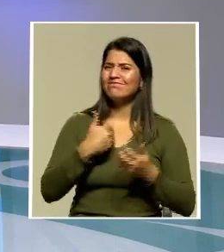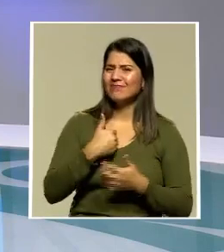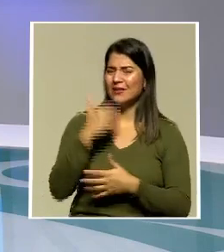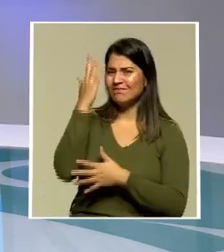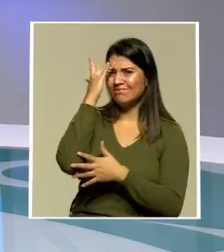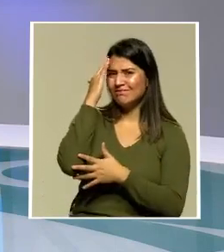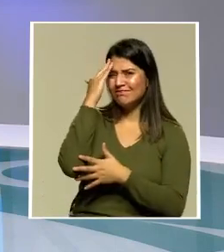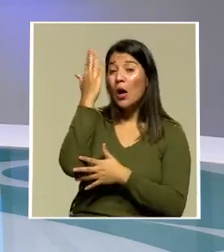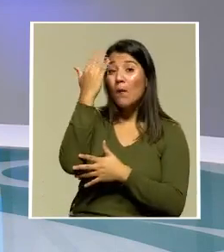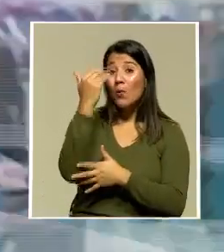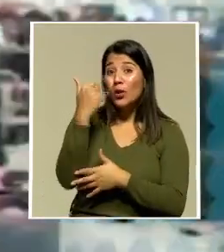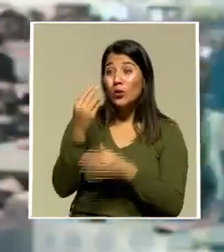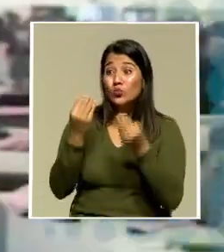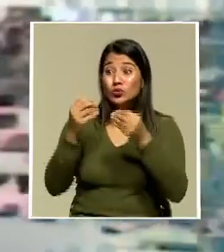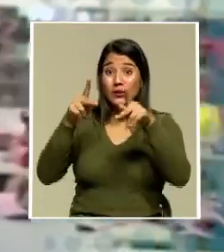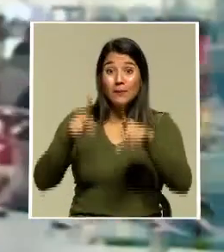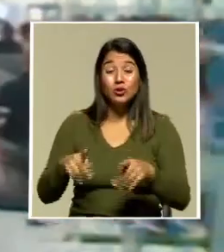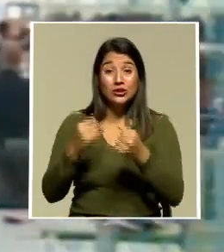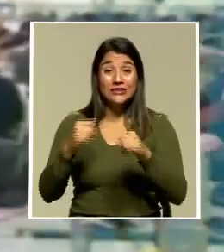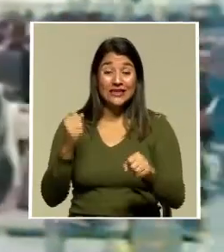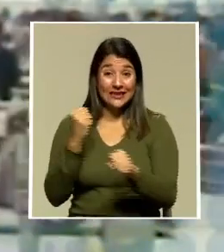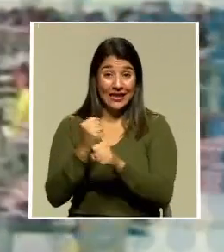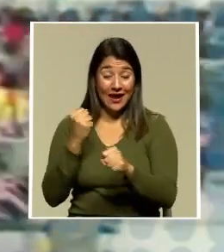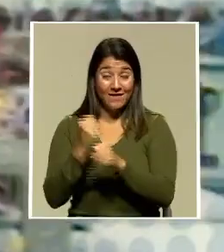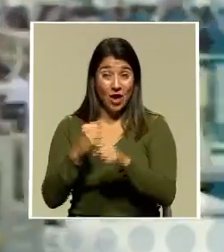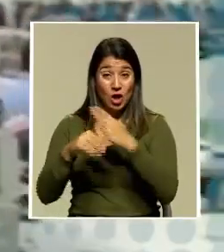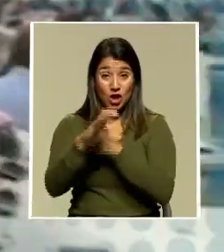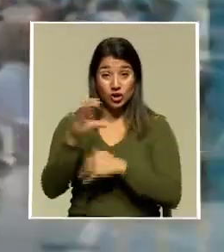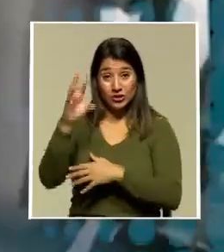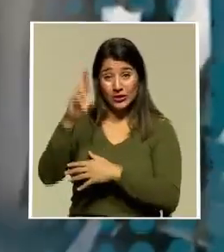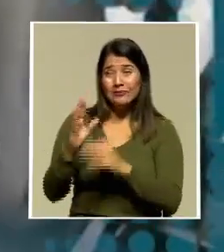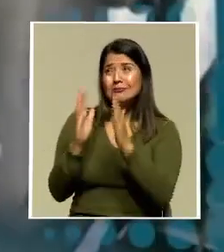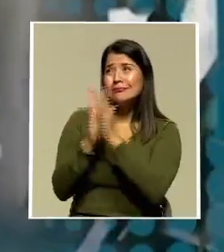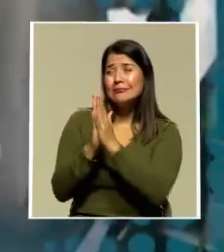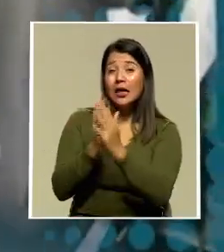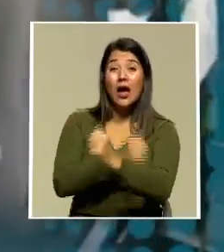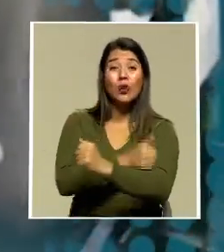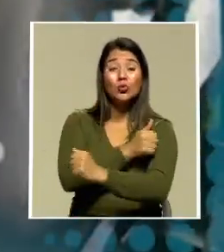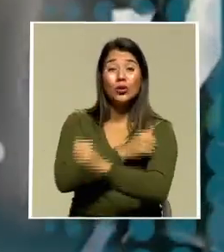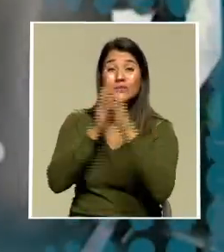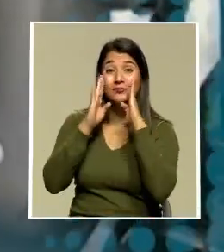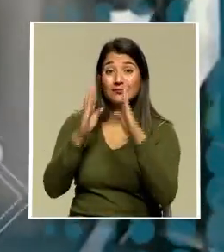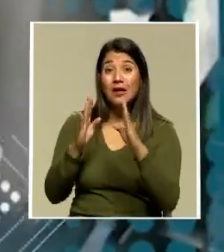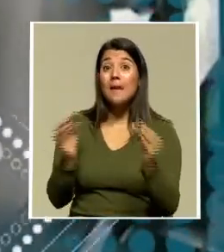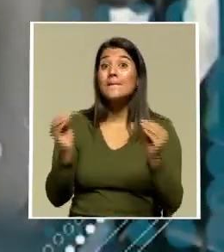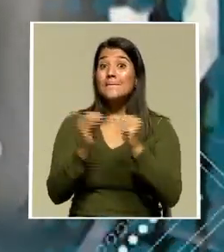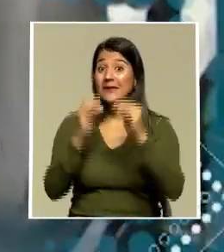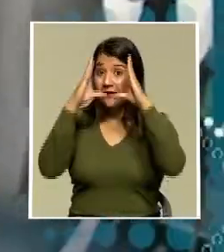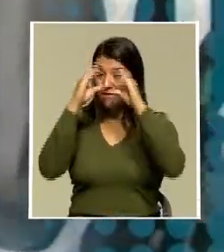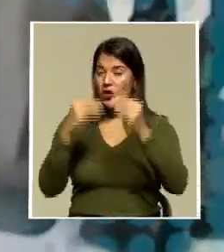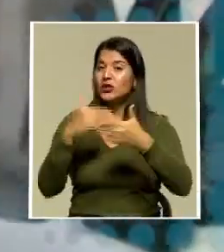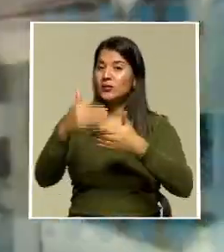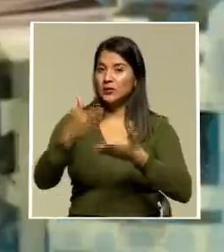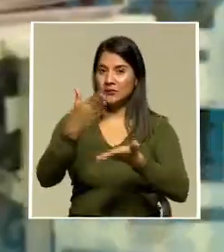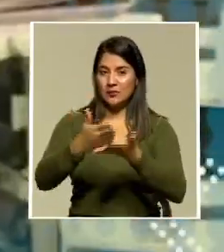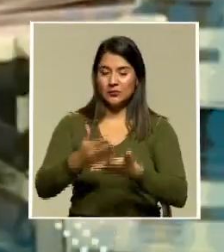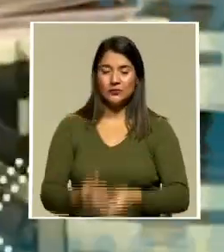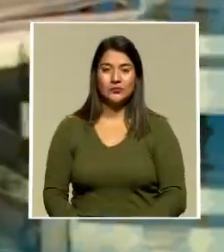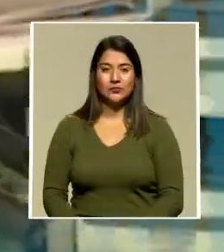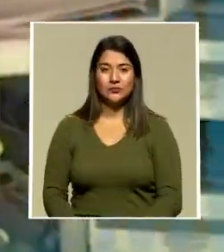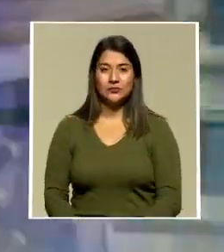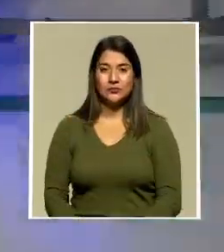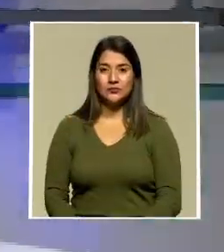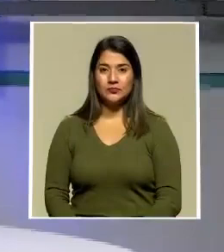ante el alto nivel de desempleo en el país y piden a las autoridades ser escuchados. Más información al volver del corte.